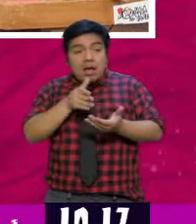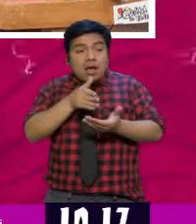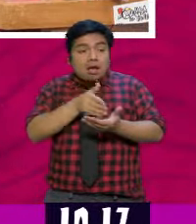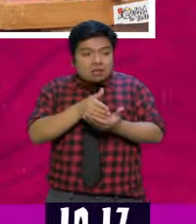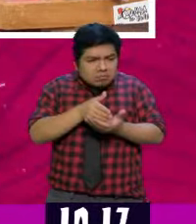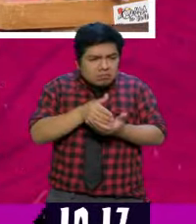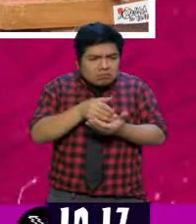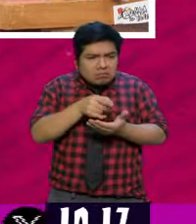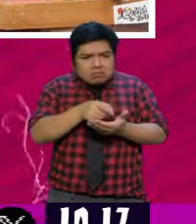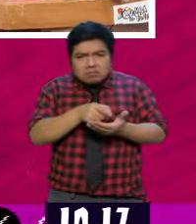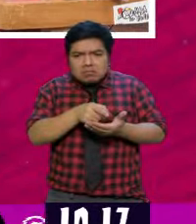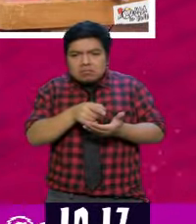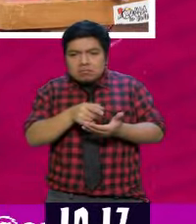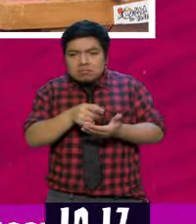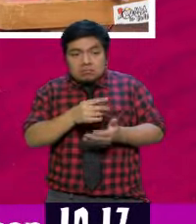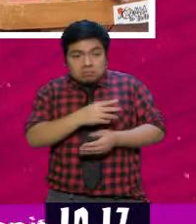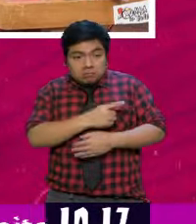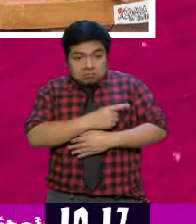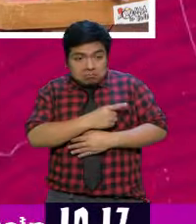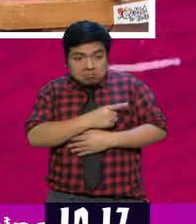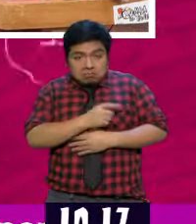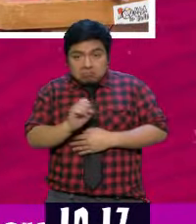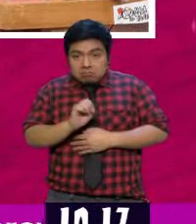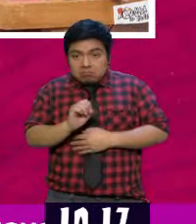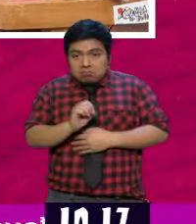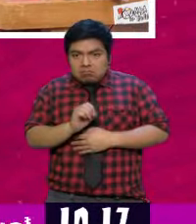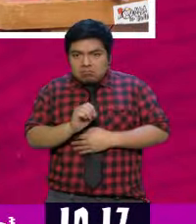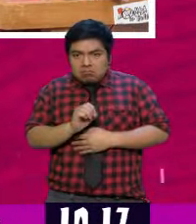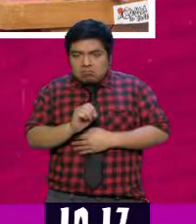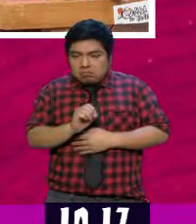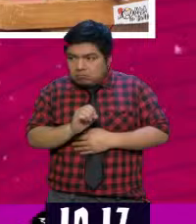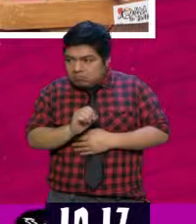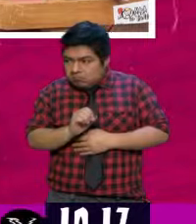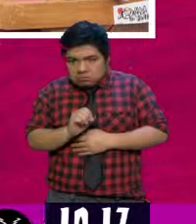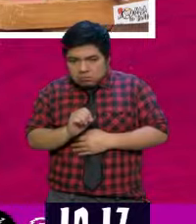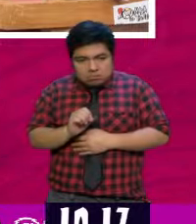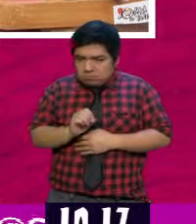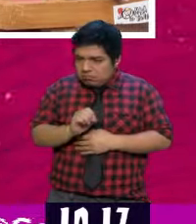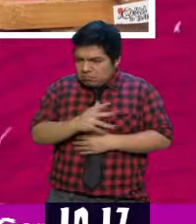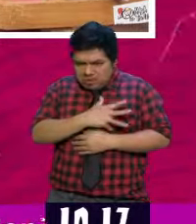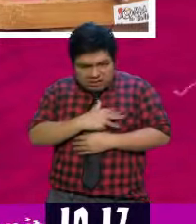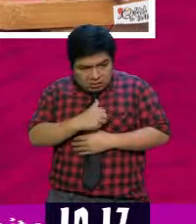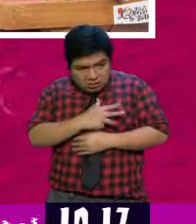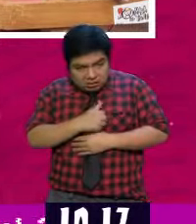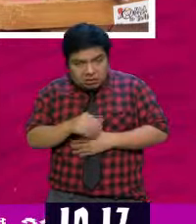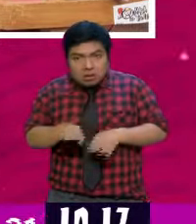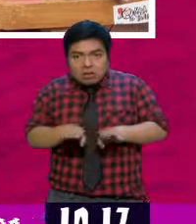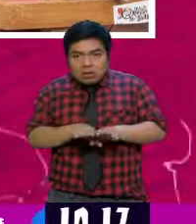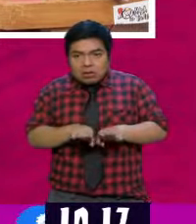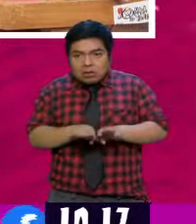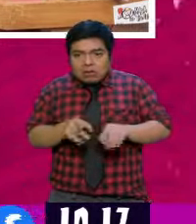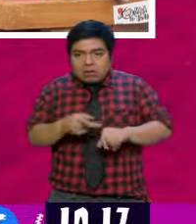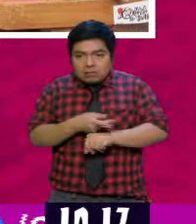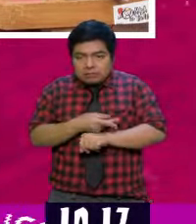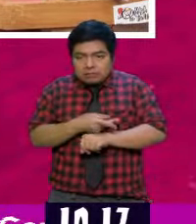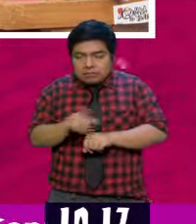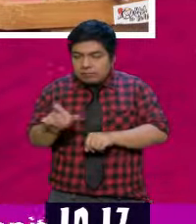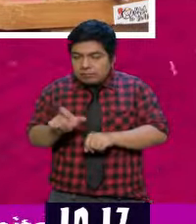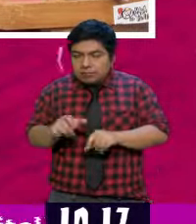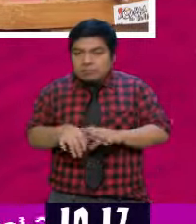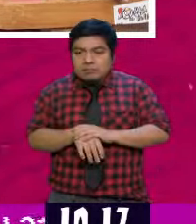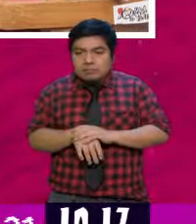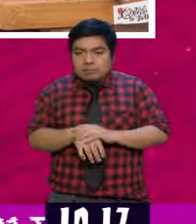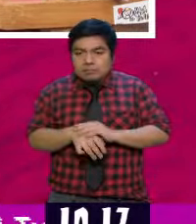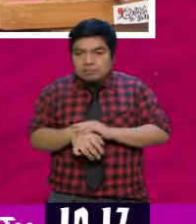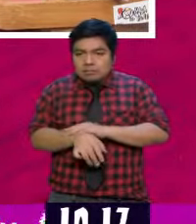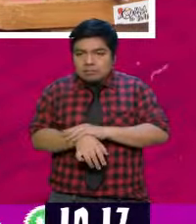un bebé y nos dijo, ya no estoy sola. Ya tengo que irme en puño de tierra. ¿A qué hora? ¿A qué hora pasó esto? ¿Cuándo anoche? O sea, dejaste de